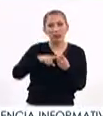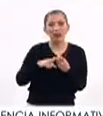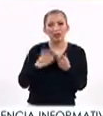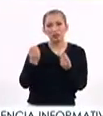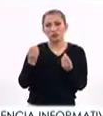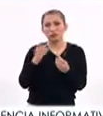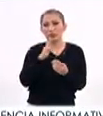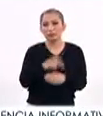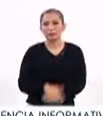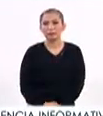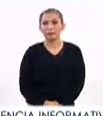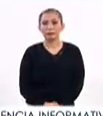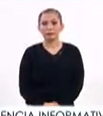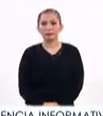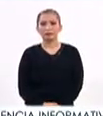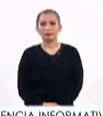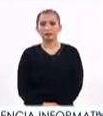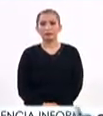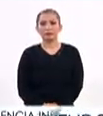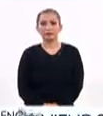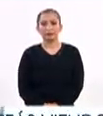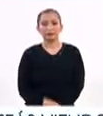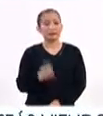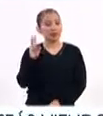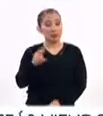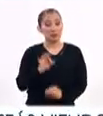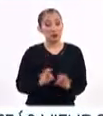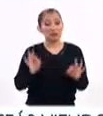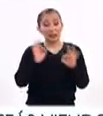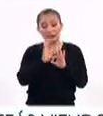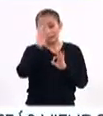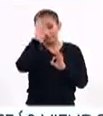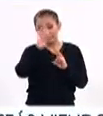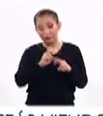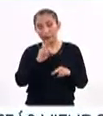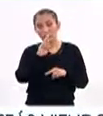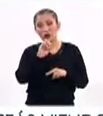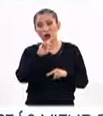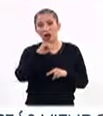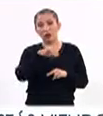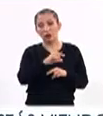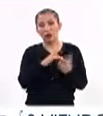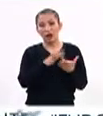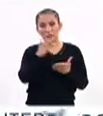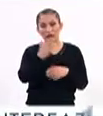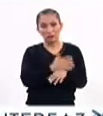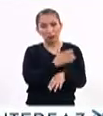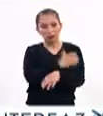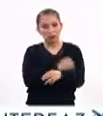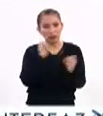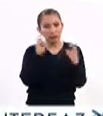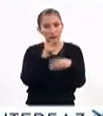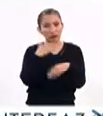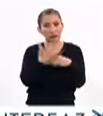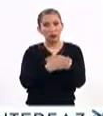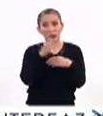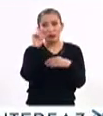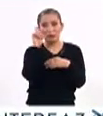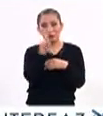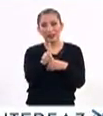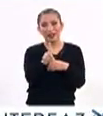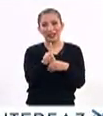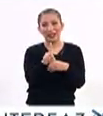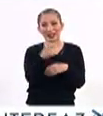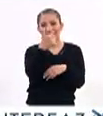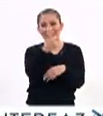y es mucho mejor para todos. Sin duda alguna, importante esta reflexión, Rolando. Gracias por acompañarnos. Nos vemos el próximo